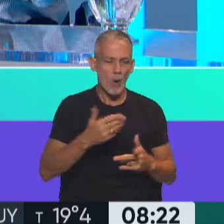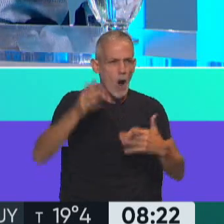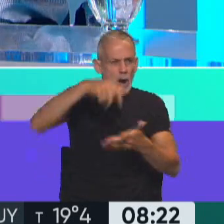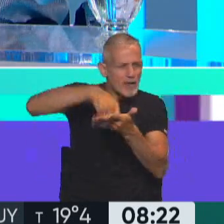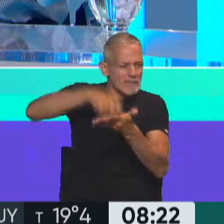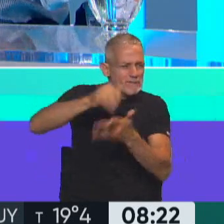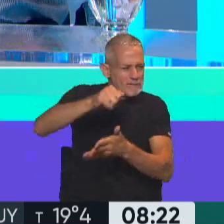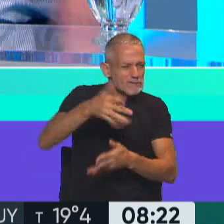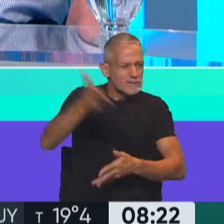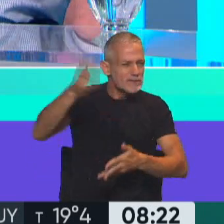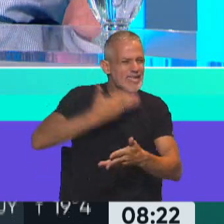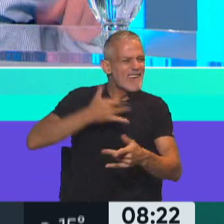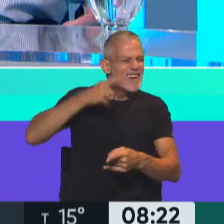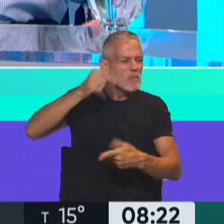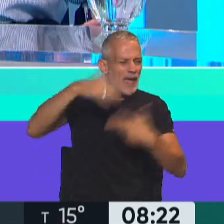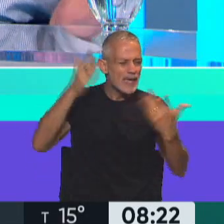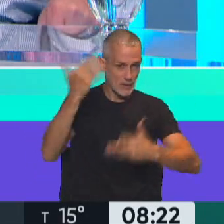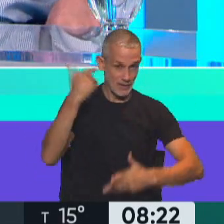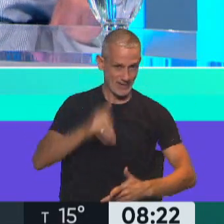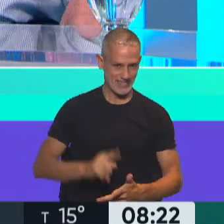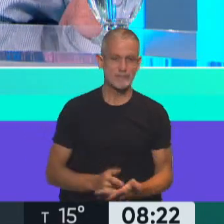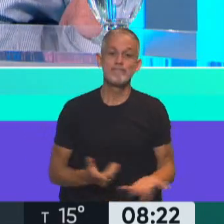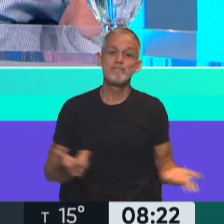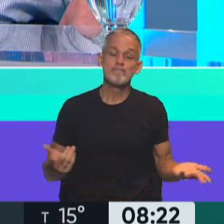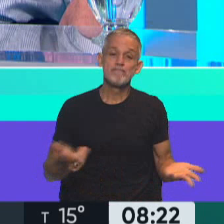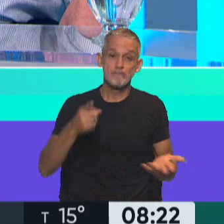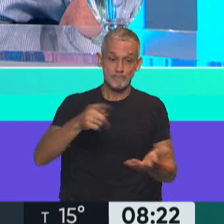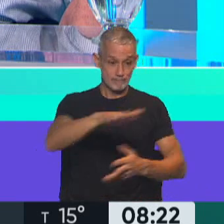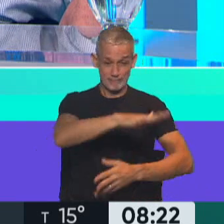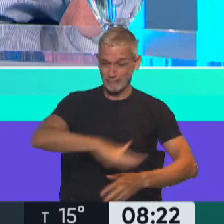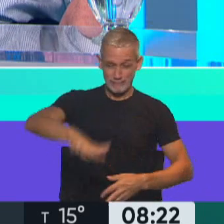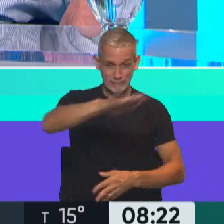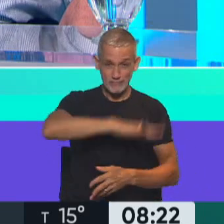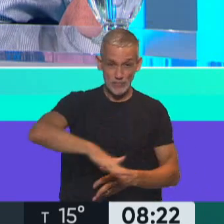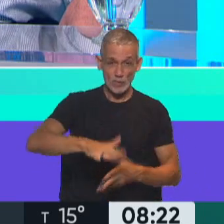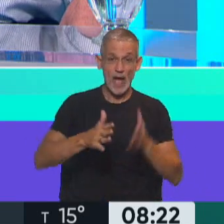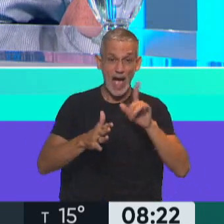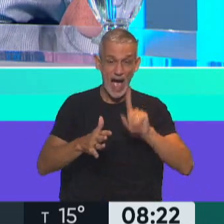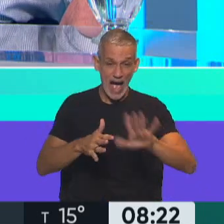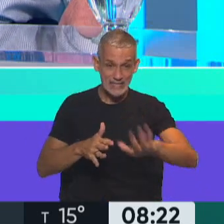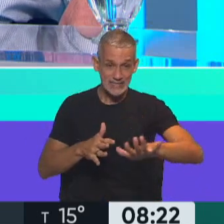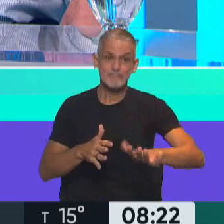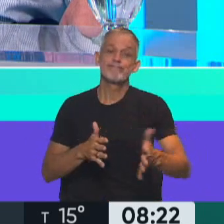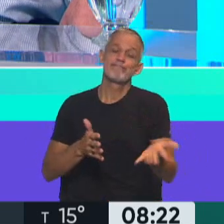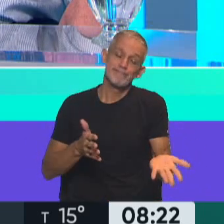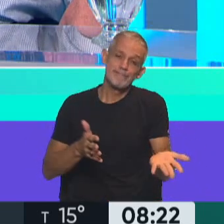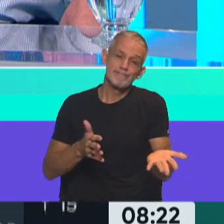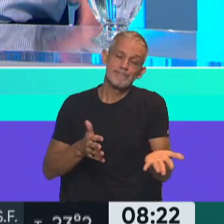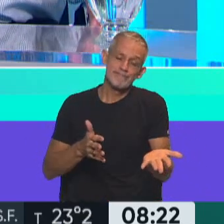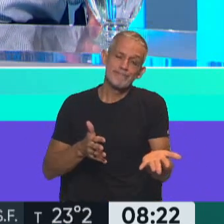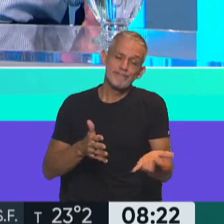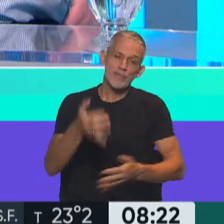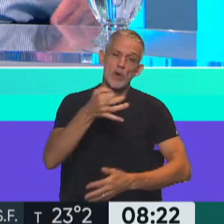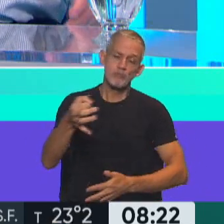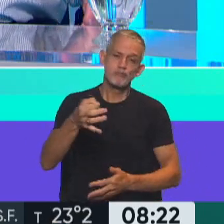al fondo de cualquier manera. Y en ese contexto creo que es absolutamente lógico que se